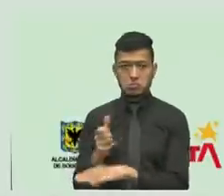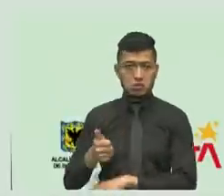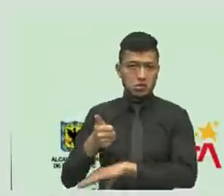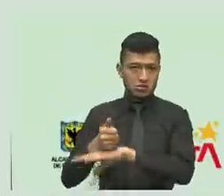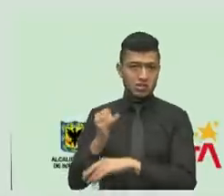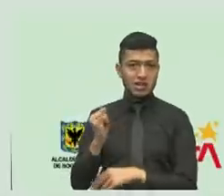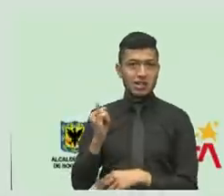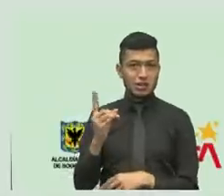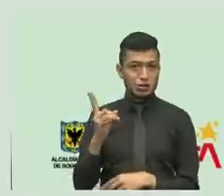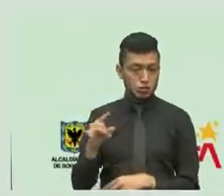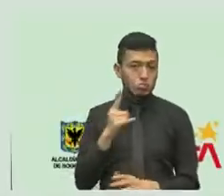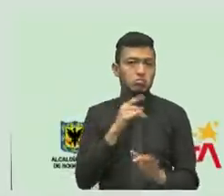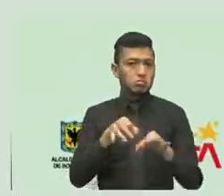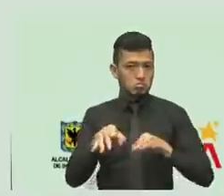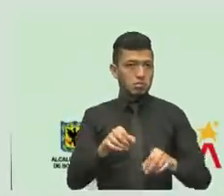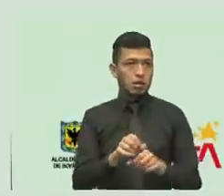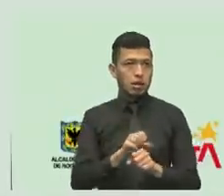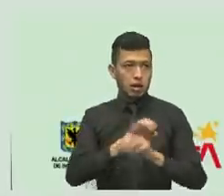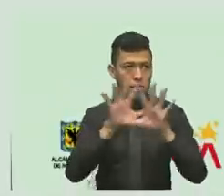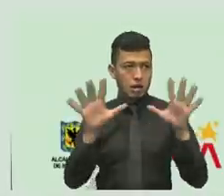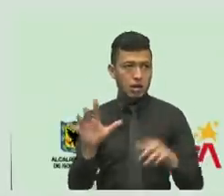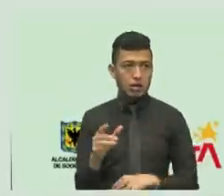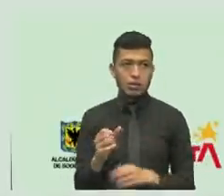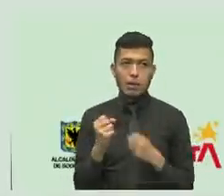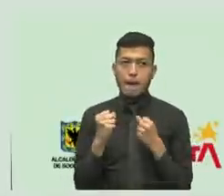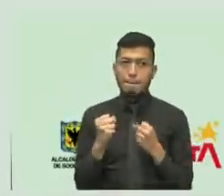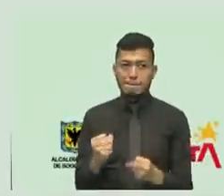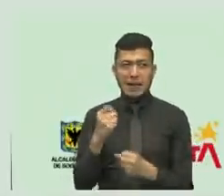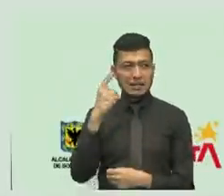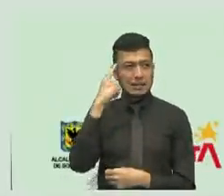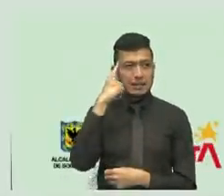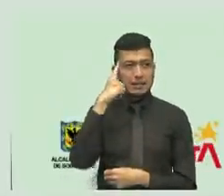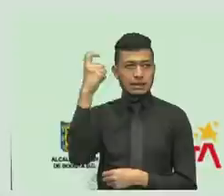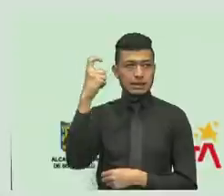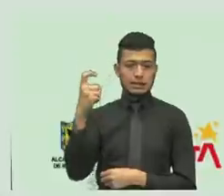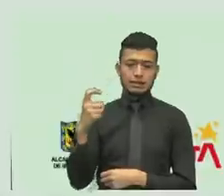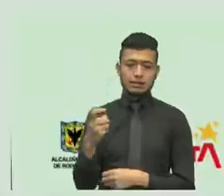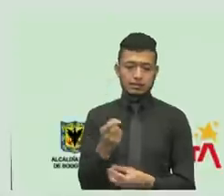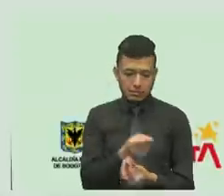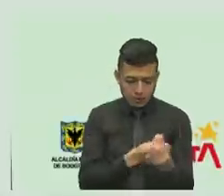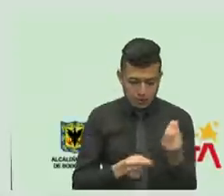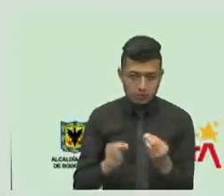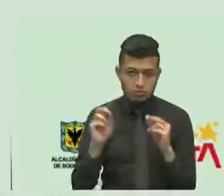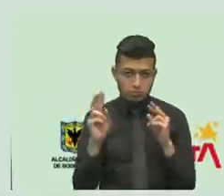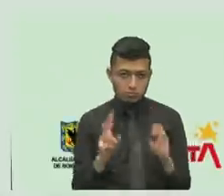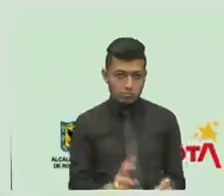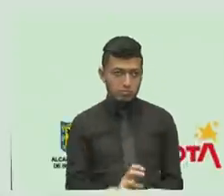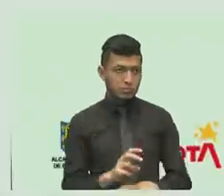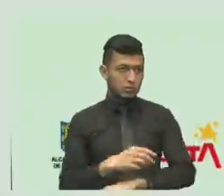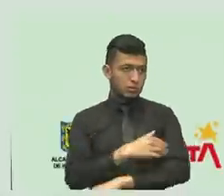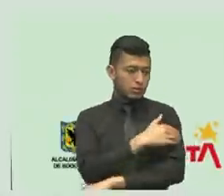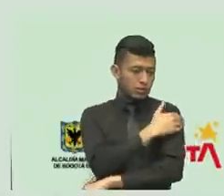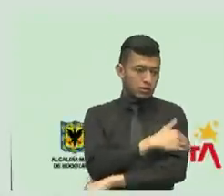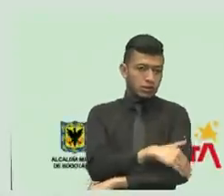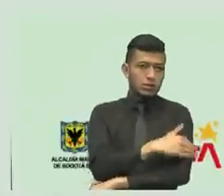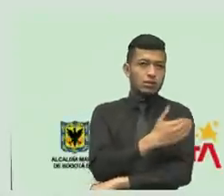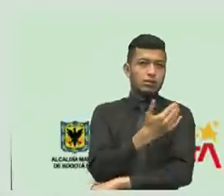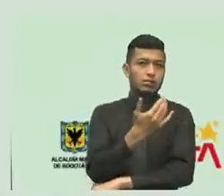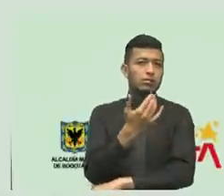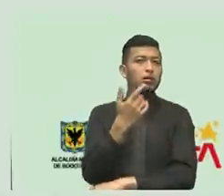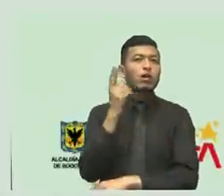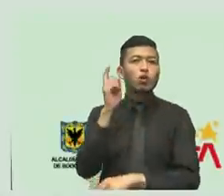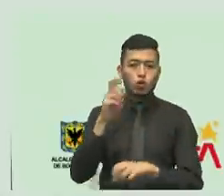de estos dos tramos son los más desafiantes en términos de estudios y diseños por el cable, porque